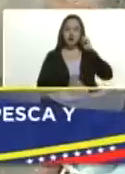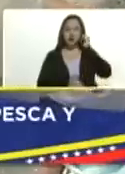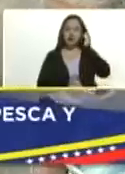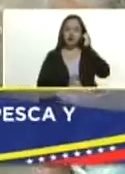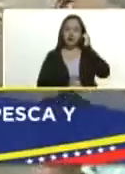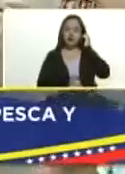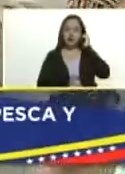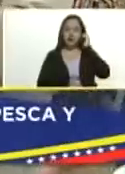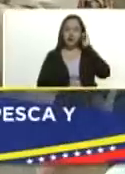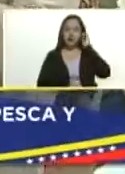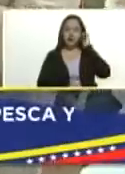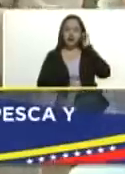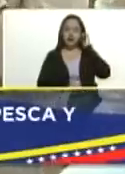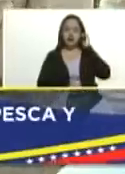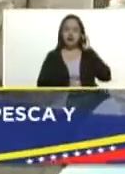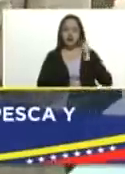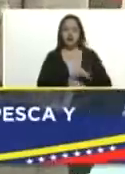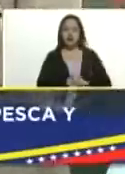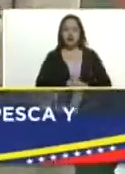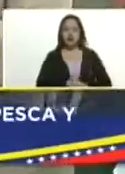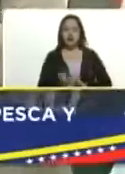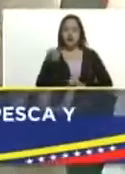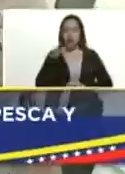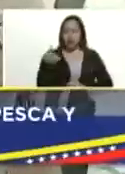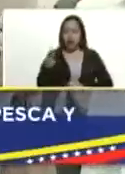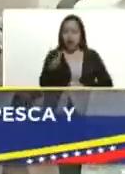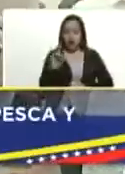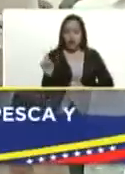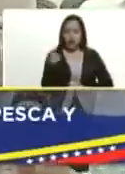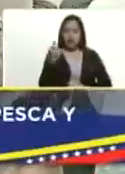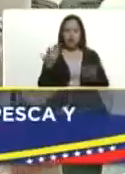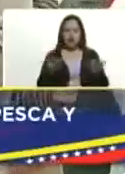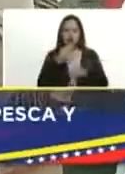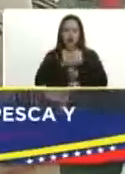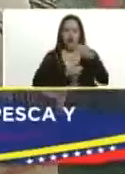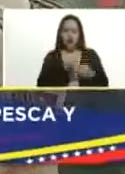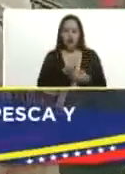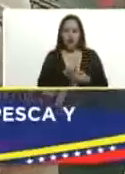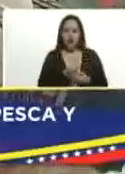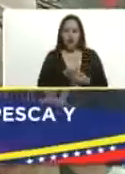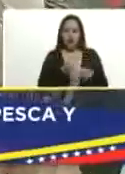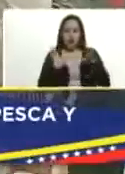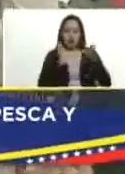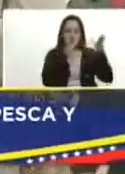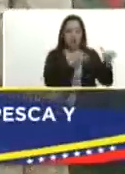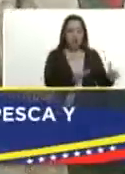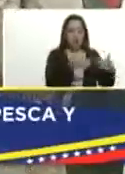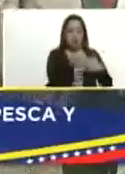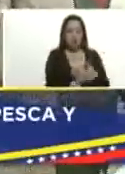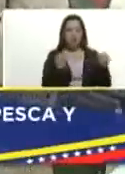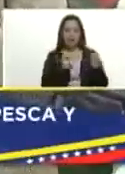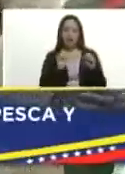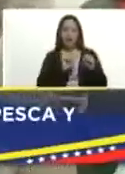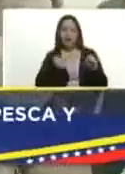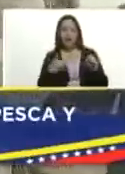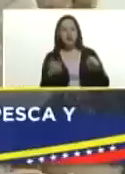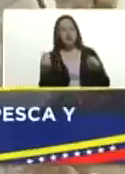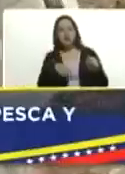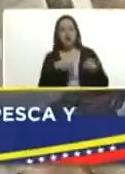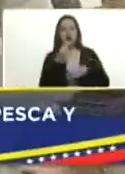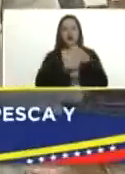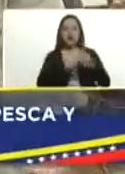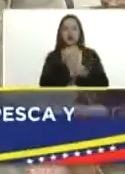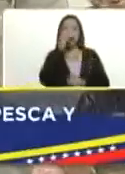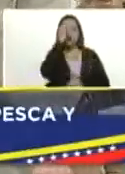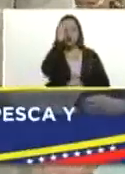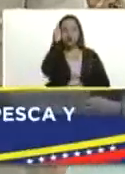Ronco. Correcto. Y llega el pescado, lo primero que hacen es ponerlo al frío, ¿verdad? Después, ¿qué más hacemos?